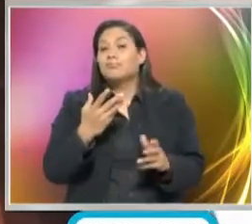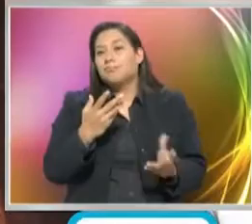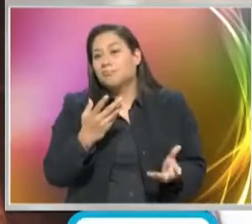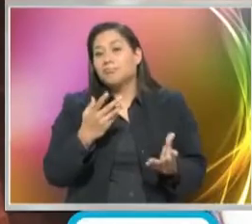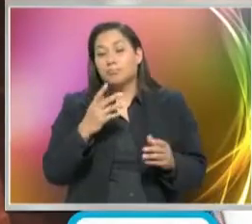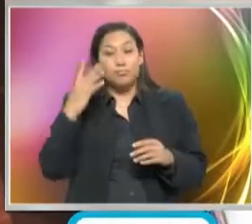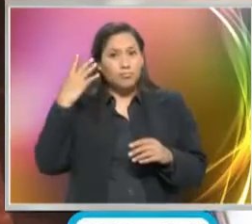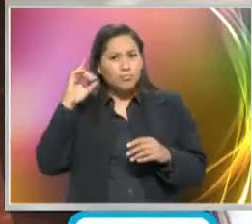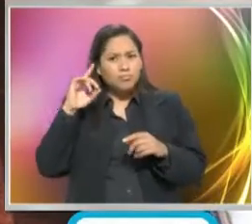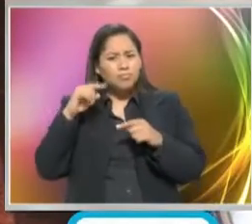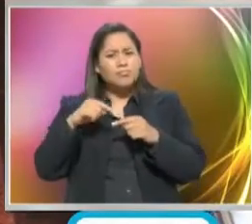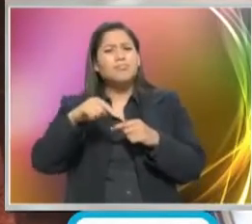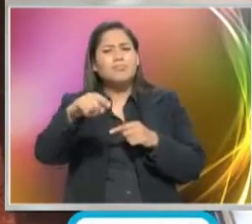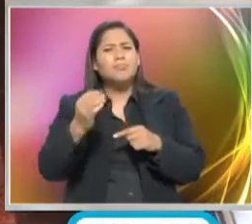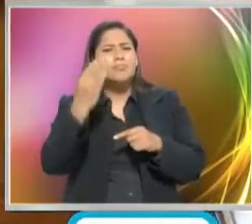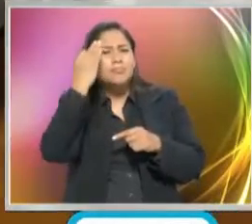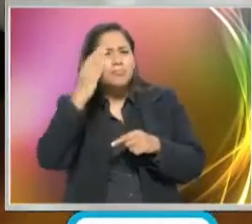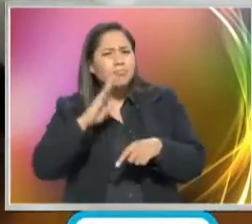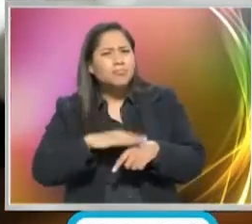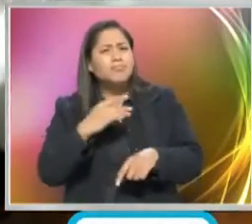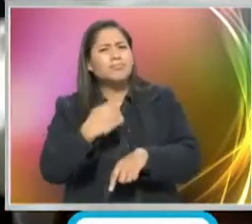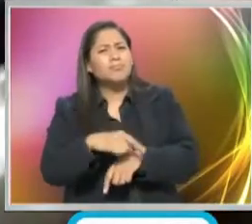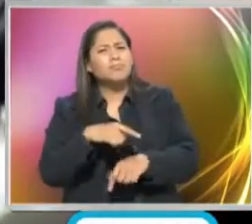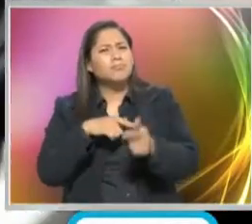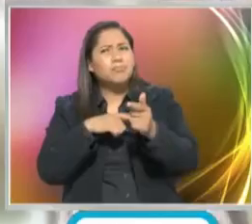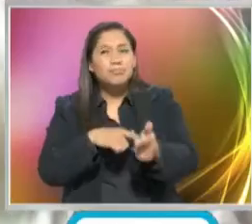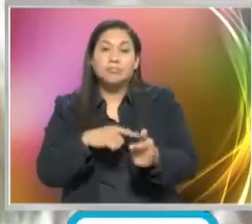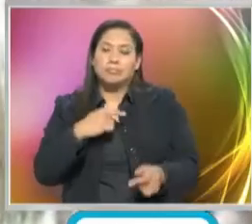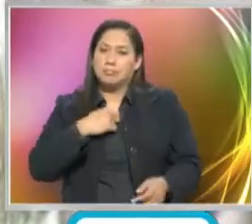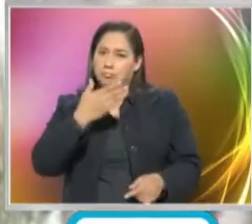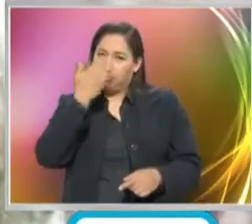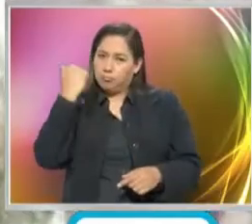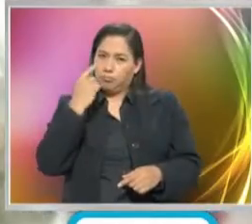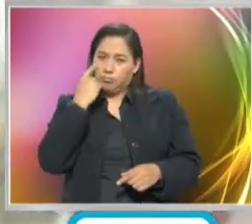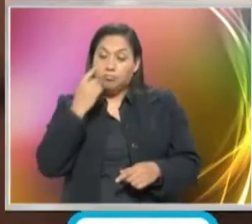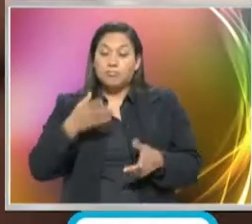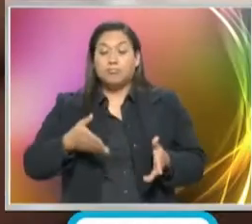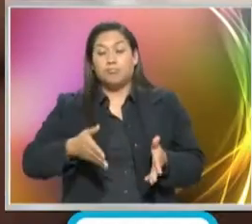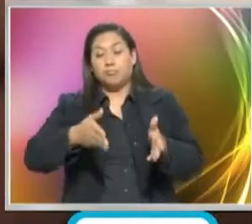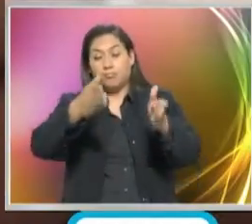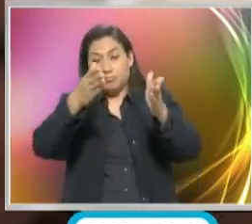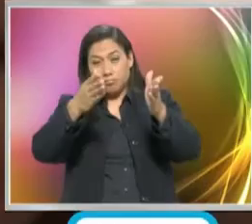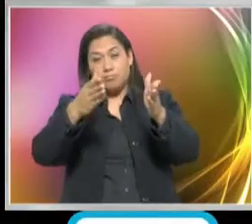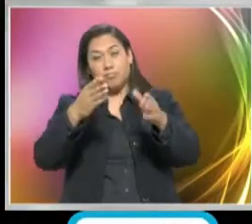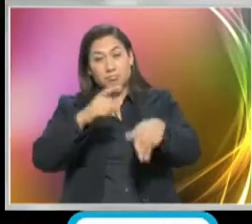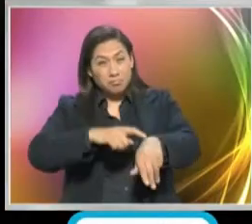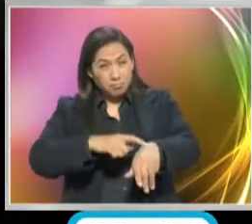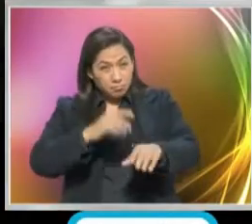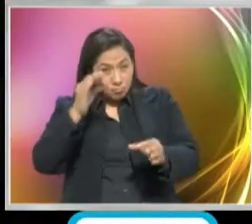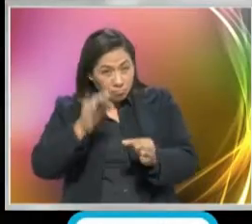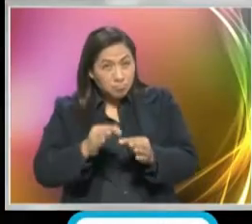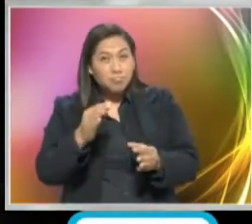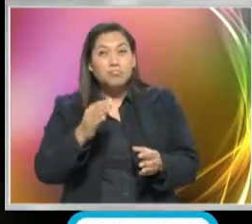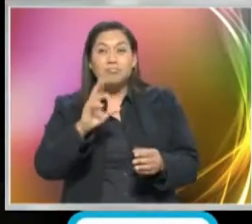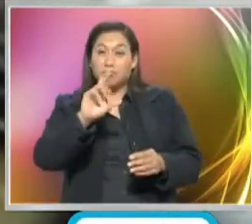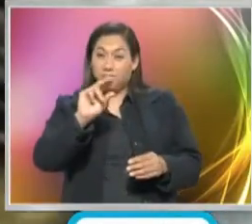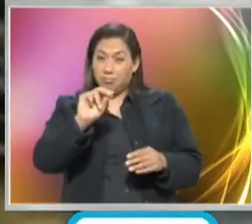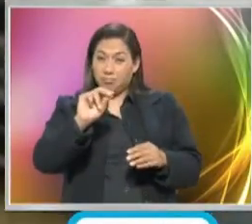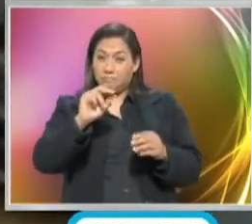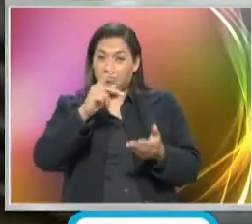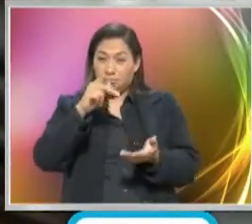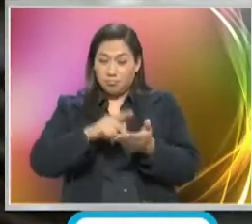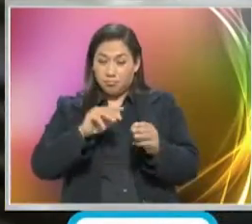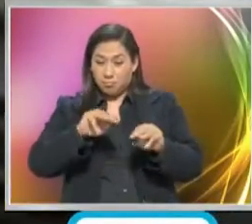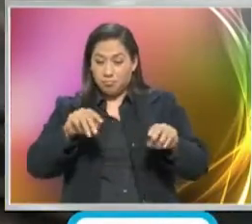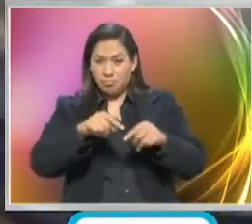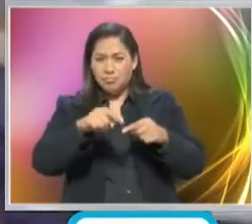¿De Cuernavaca viaje, ¿no? cuánto tiempo más nos aventamos Híjole, a...? fíjate que yo no sé, porque sí es la carretera con tiempo exactamente, pero ¿qué serán? ¿Unos 80 kilómetros? Como